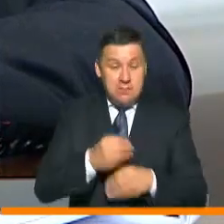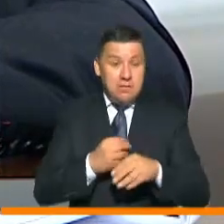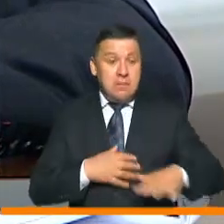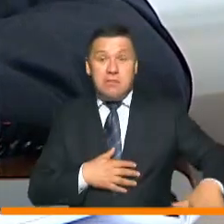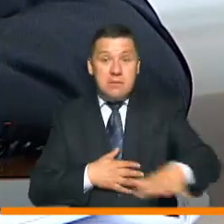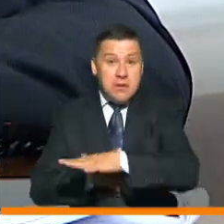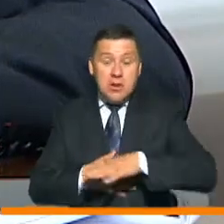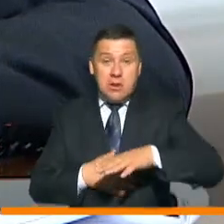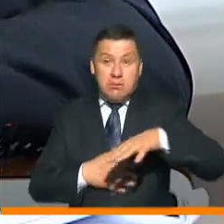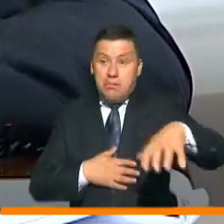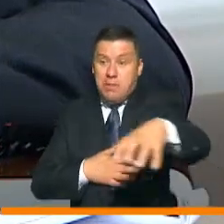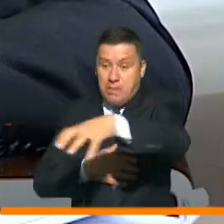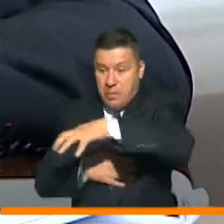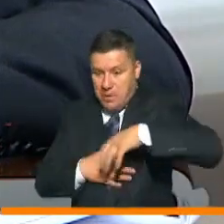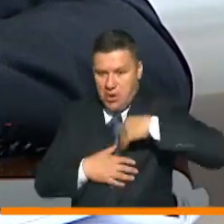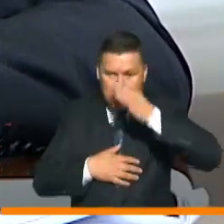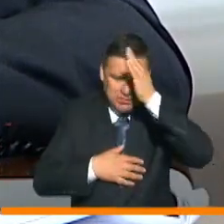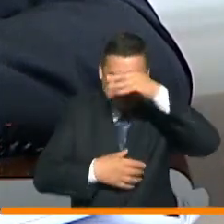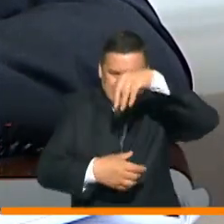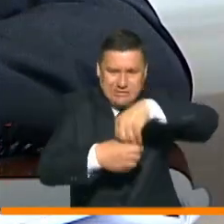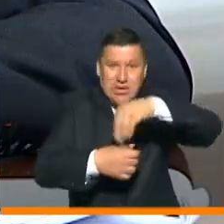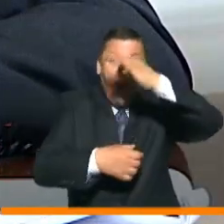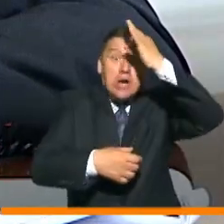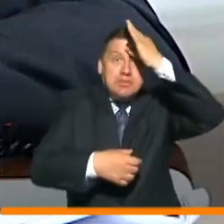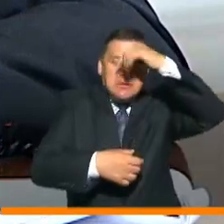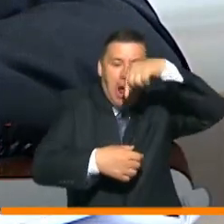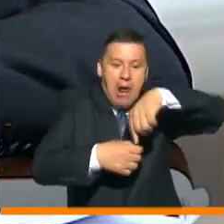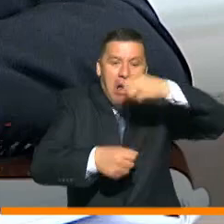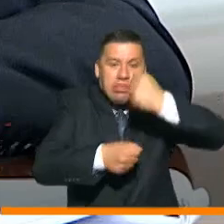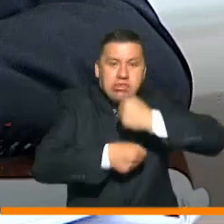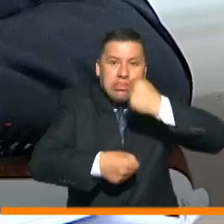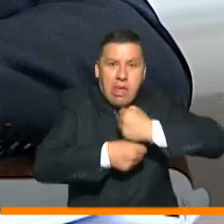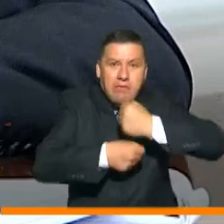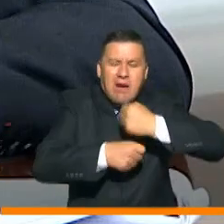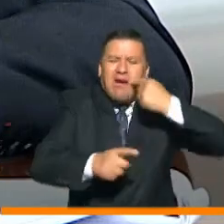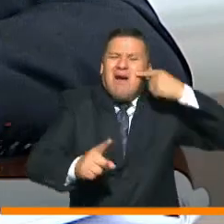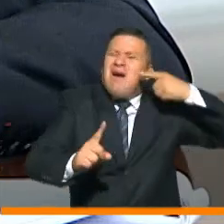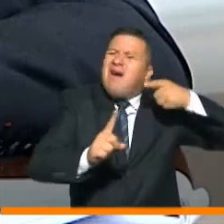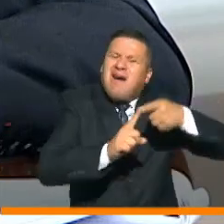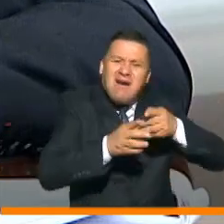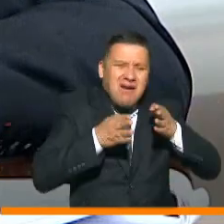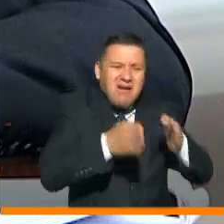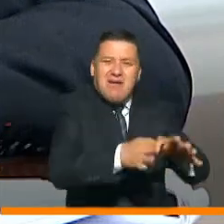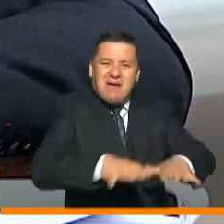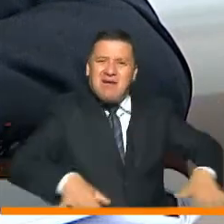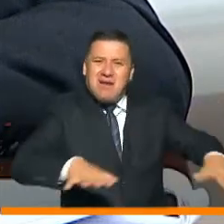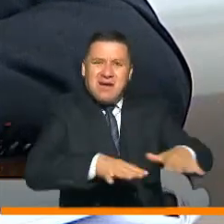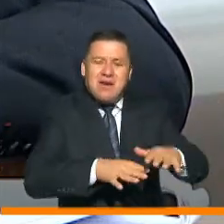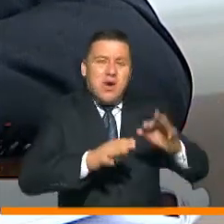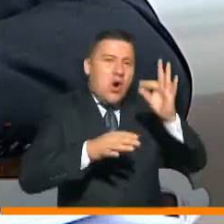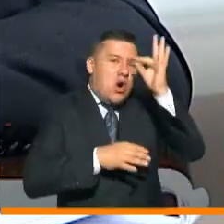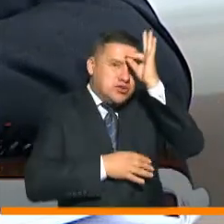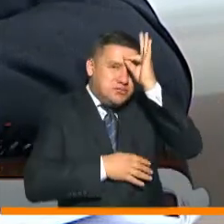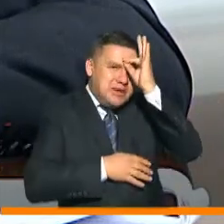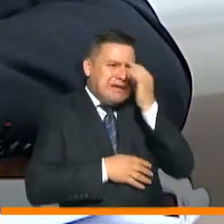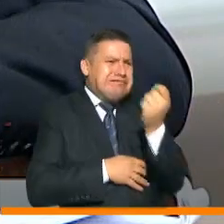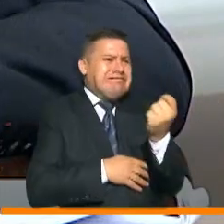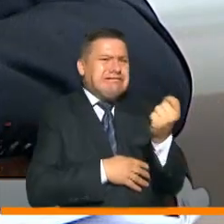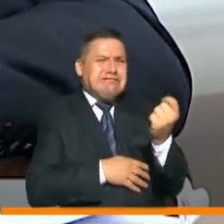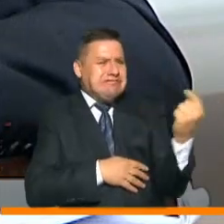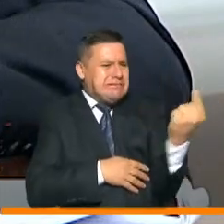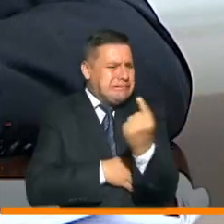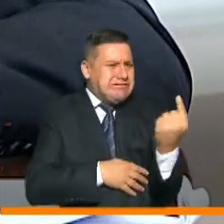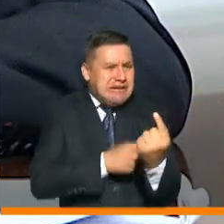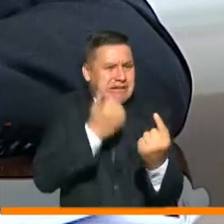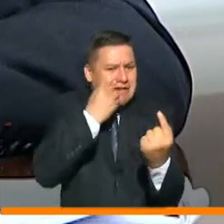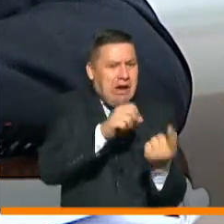entornos clínicos, son aquellas personas que trabajan específicamente en el área clínica, contacto directo